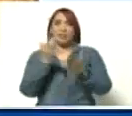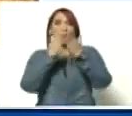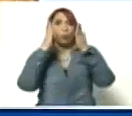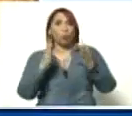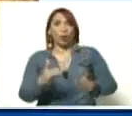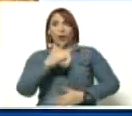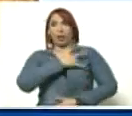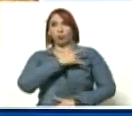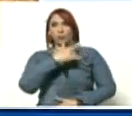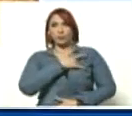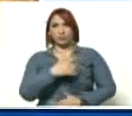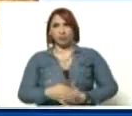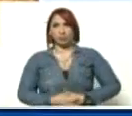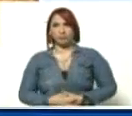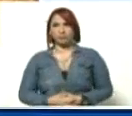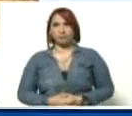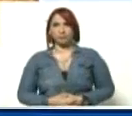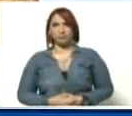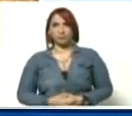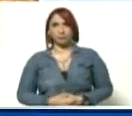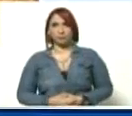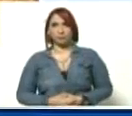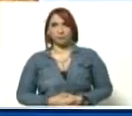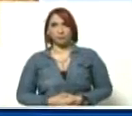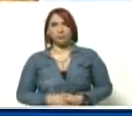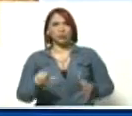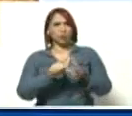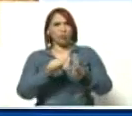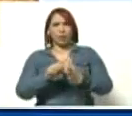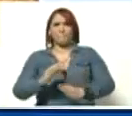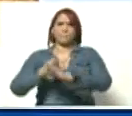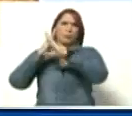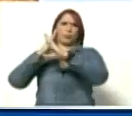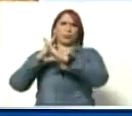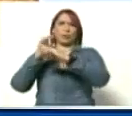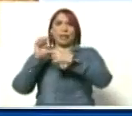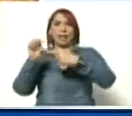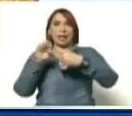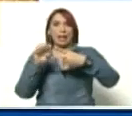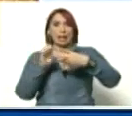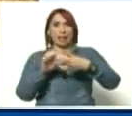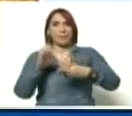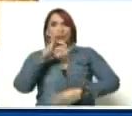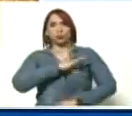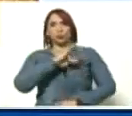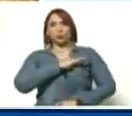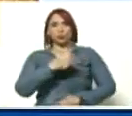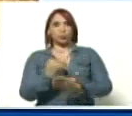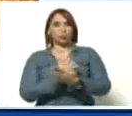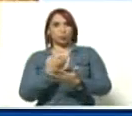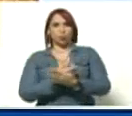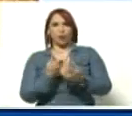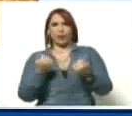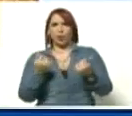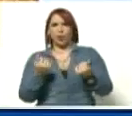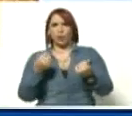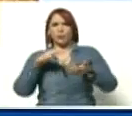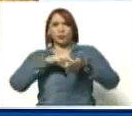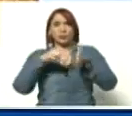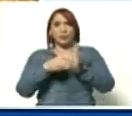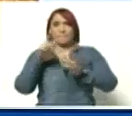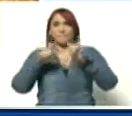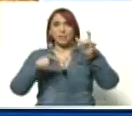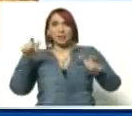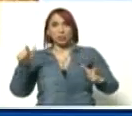cada escuela, que donde privaba el elemento socioeconómico. Eso quiere decir que las personas de